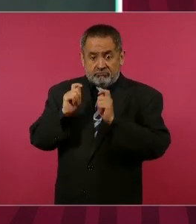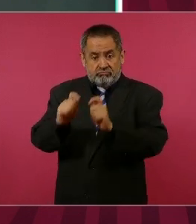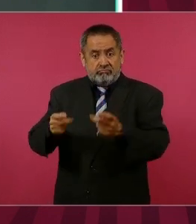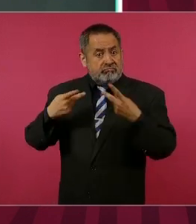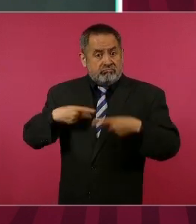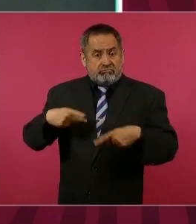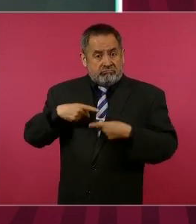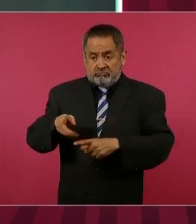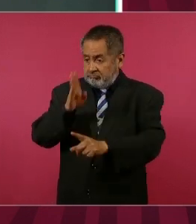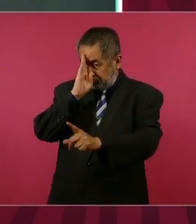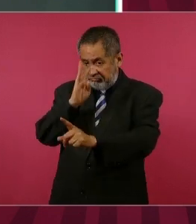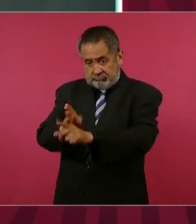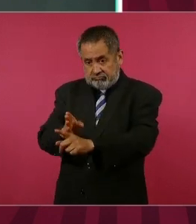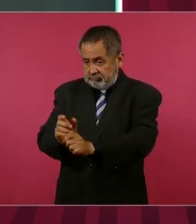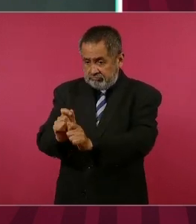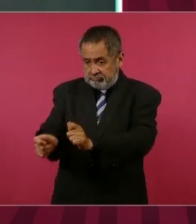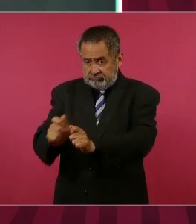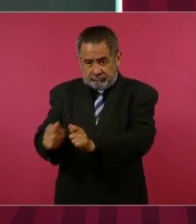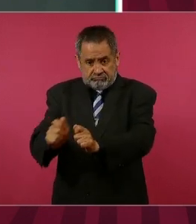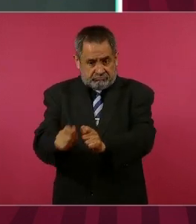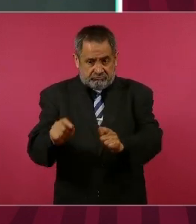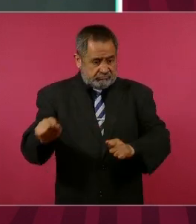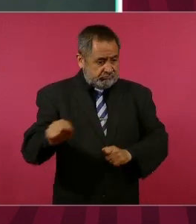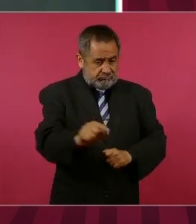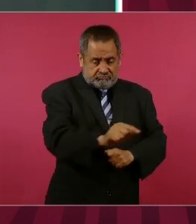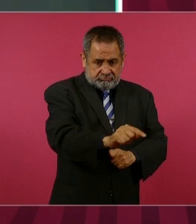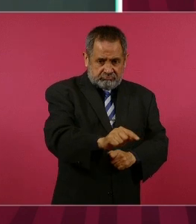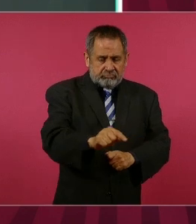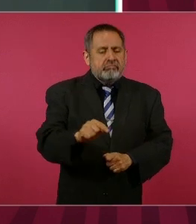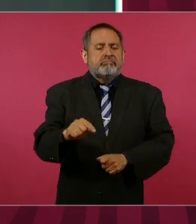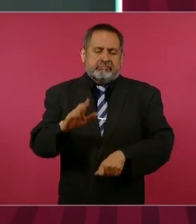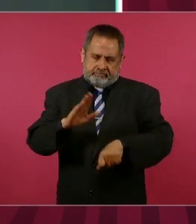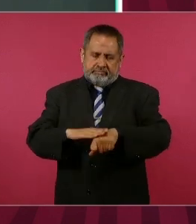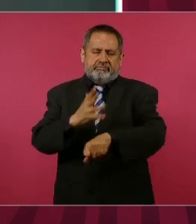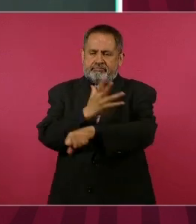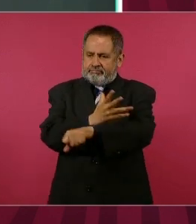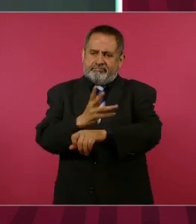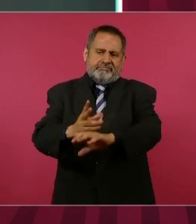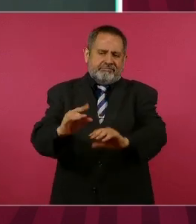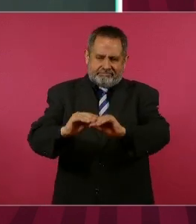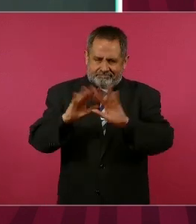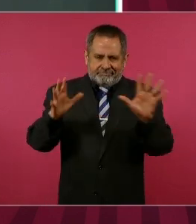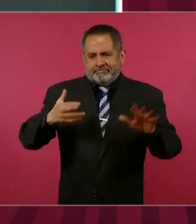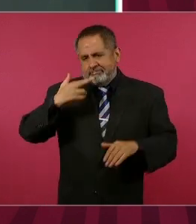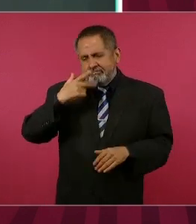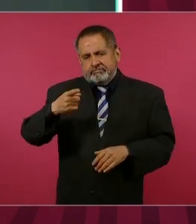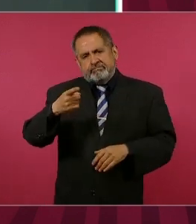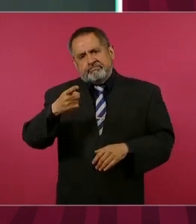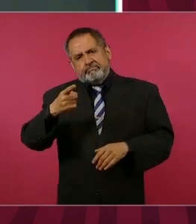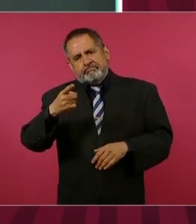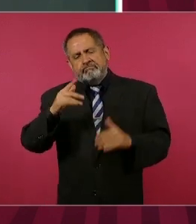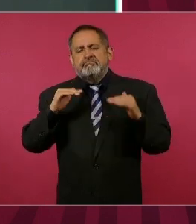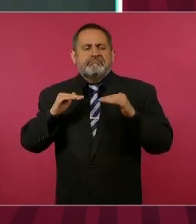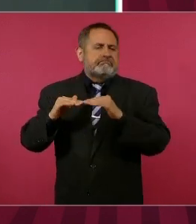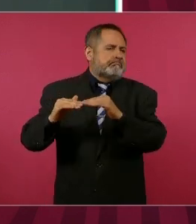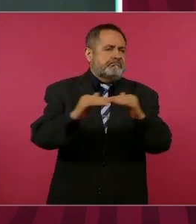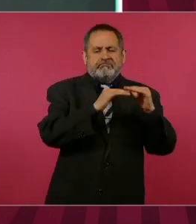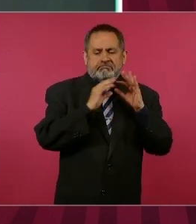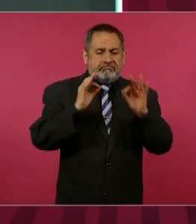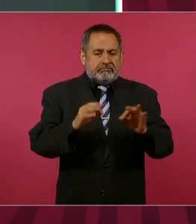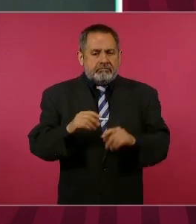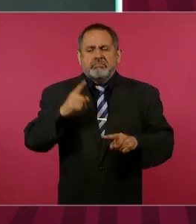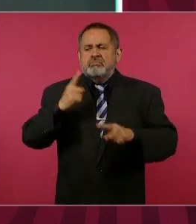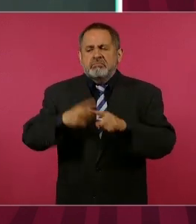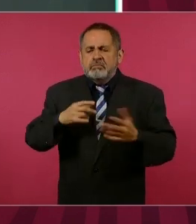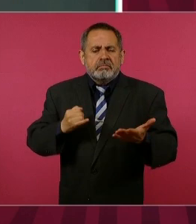los ciudadanos en los comités tiene el sello de la transparencia y el sello de la democracia, porque son